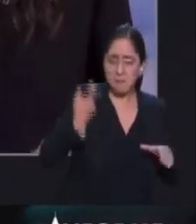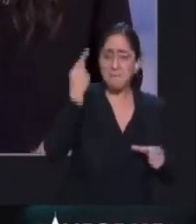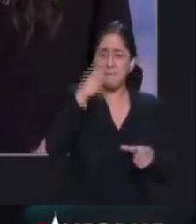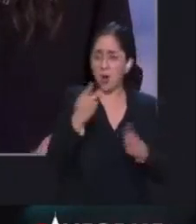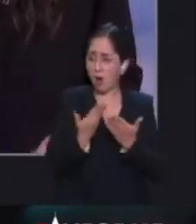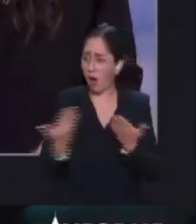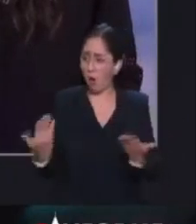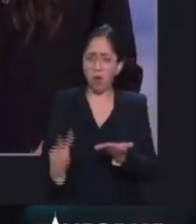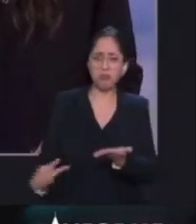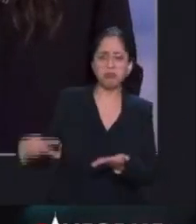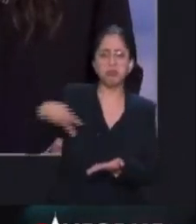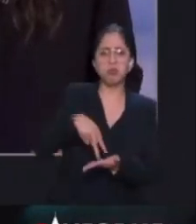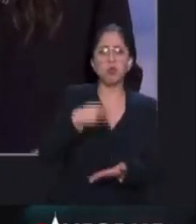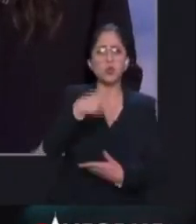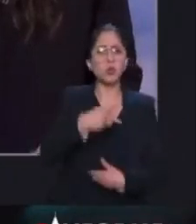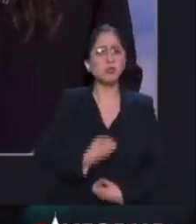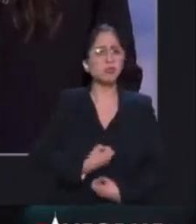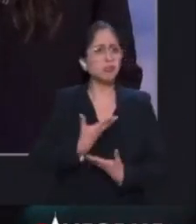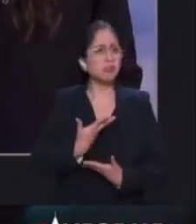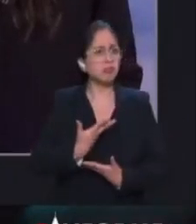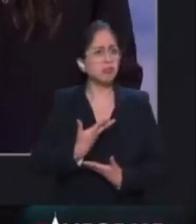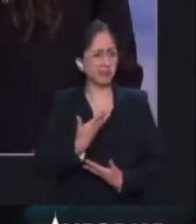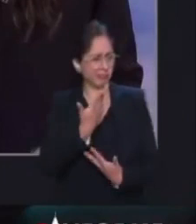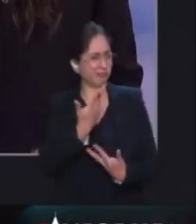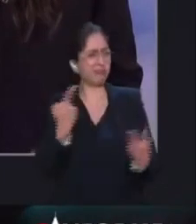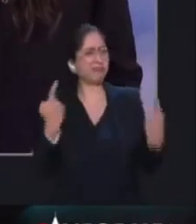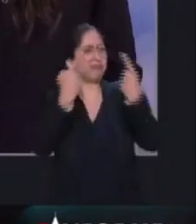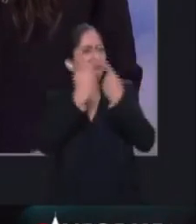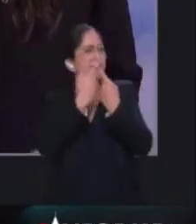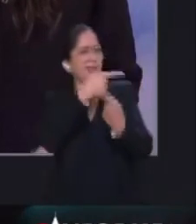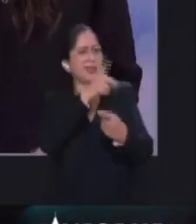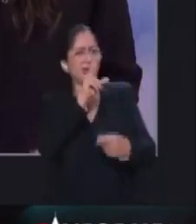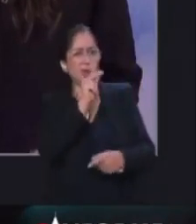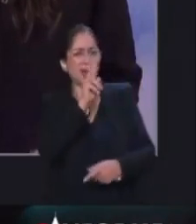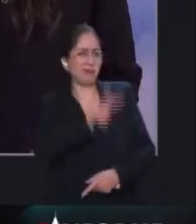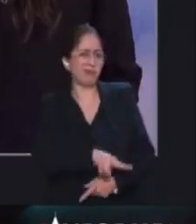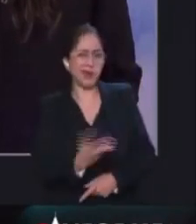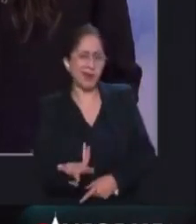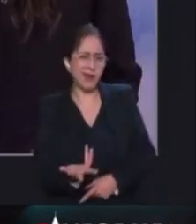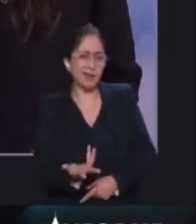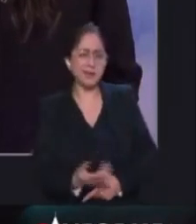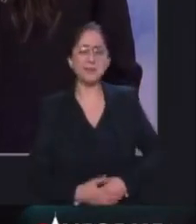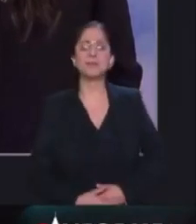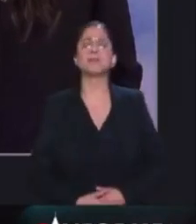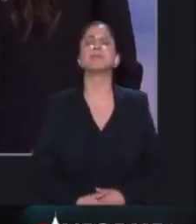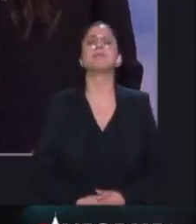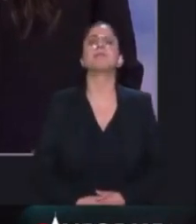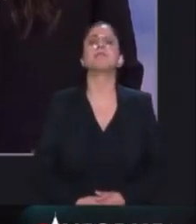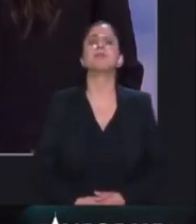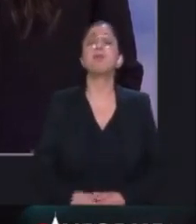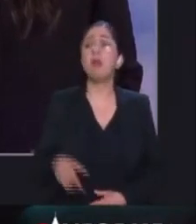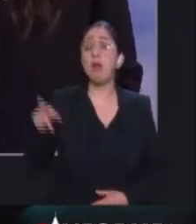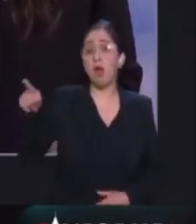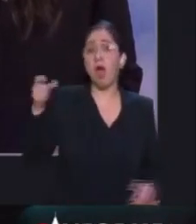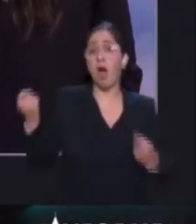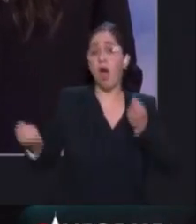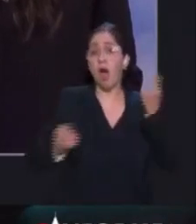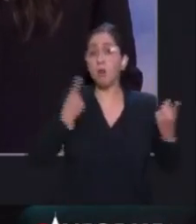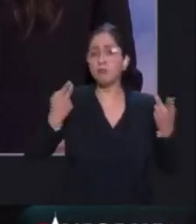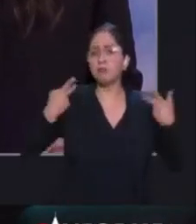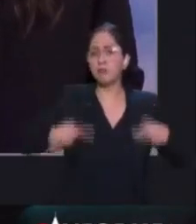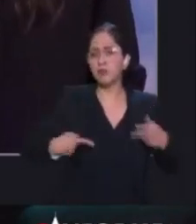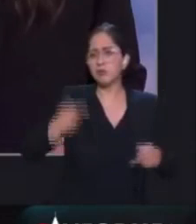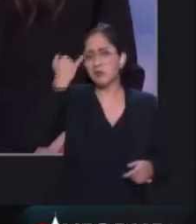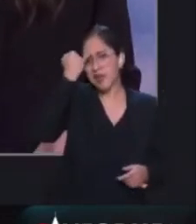ves? Totalmente claro, ¿no? Y ha dejado sin ningún tipo de sustento a quienes articulan este tipo